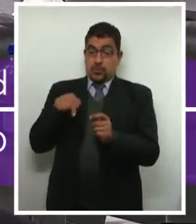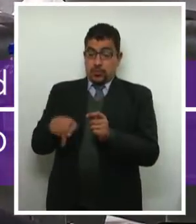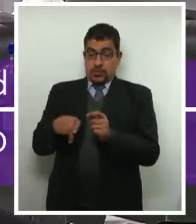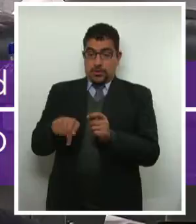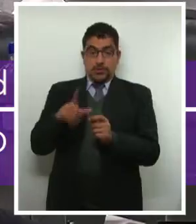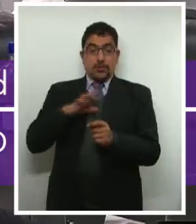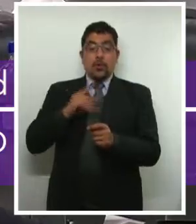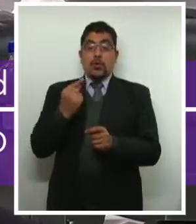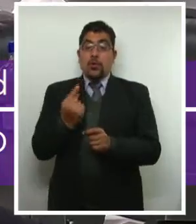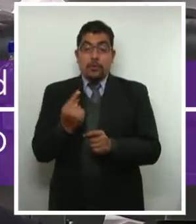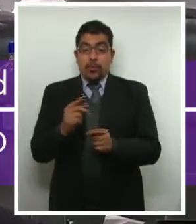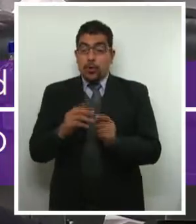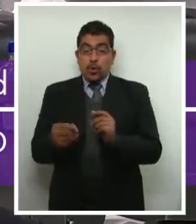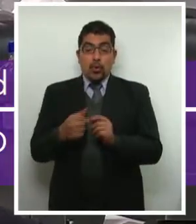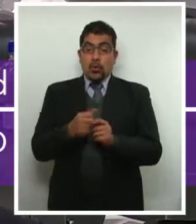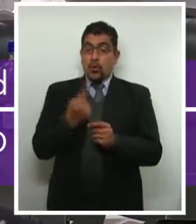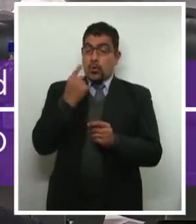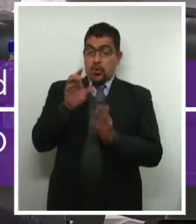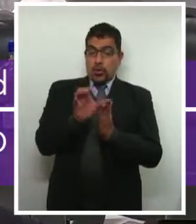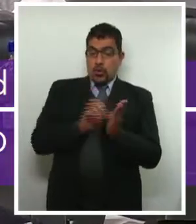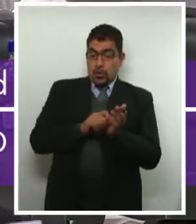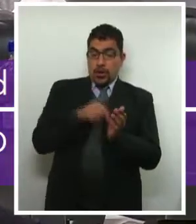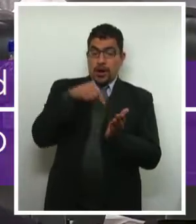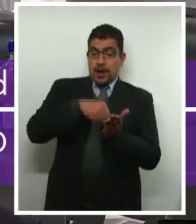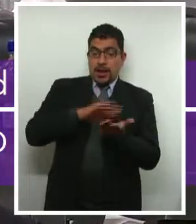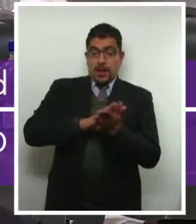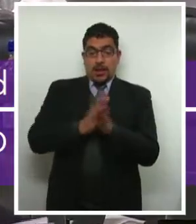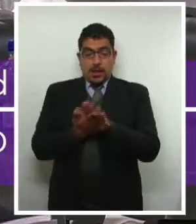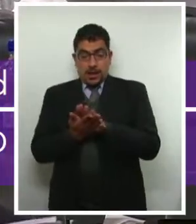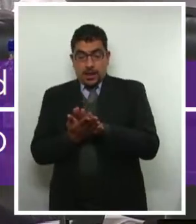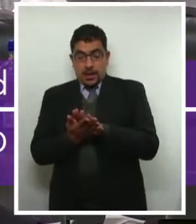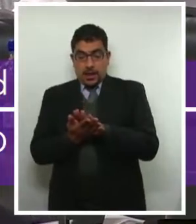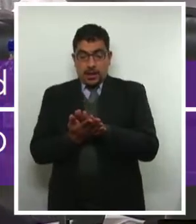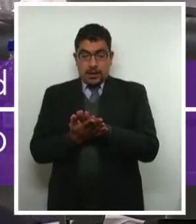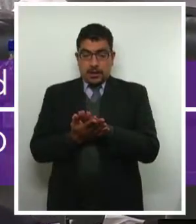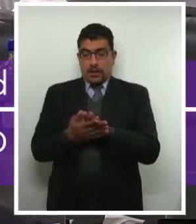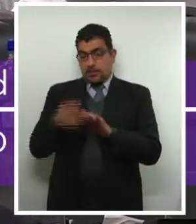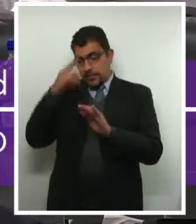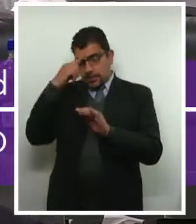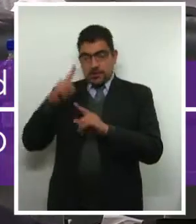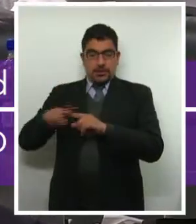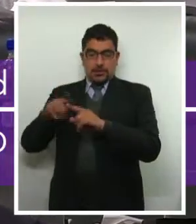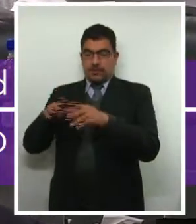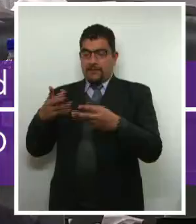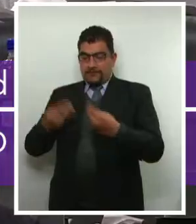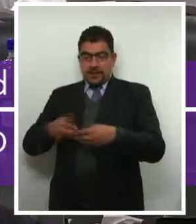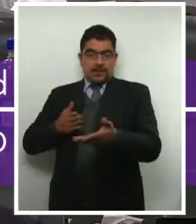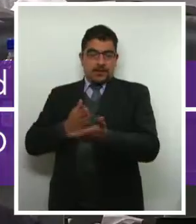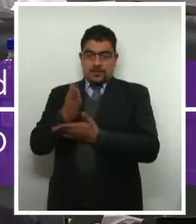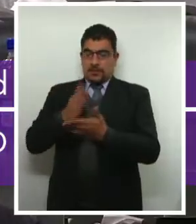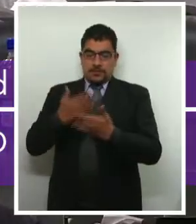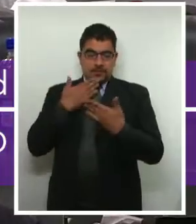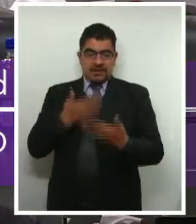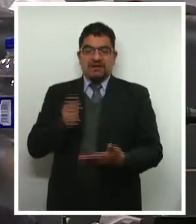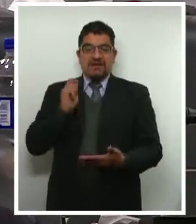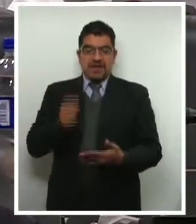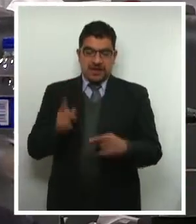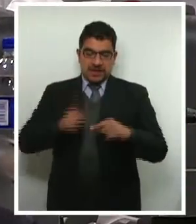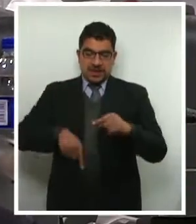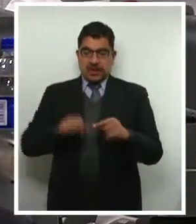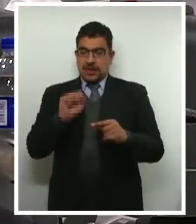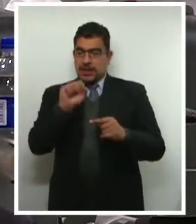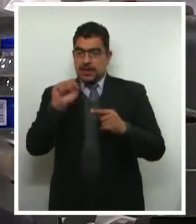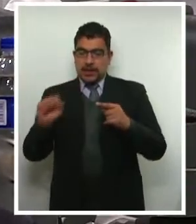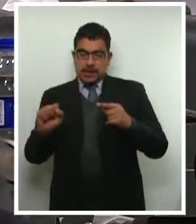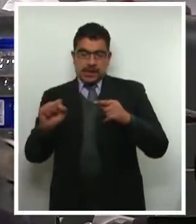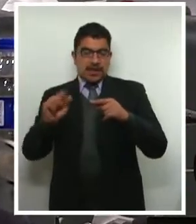plural, nada más estamos hablando de que la Constitución sea adaptada y traducida a todos los formatos accesibles. Hay que quitar 2